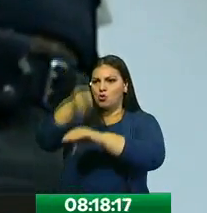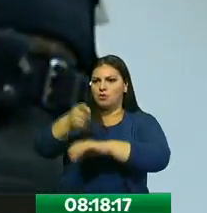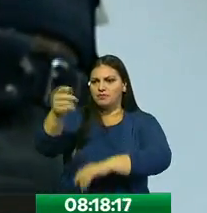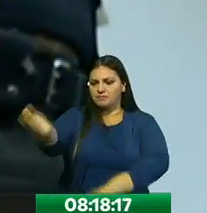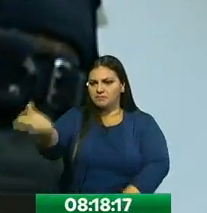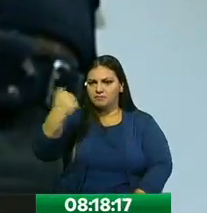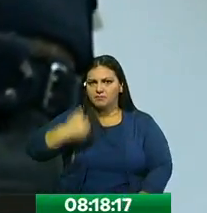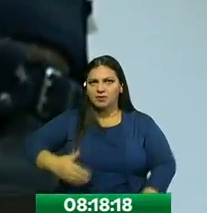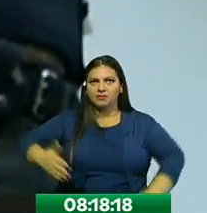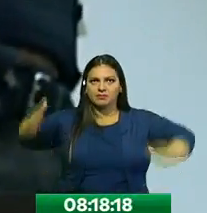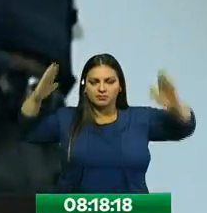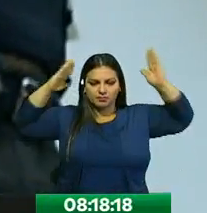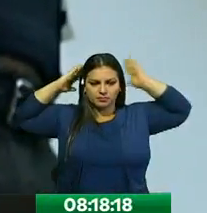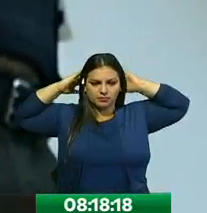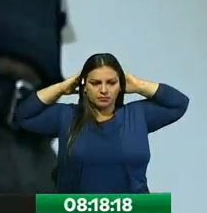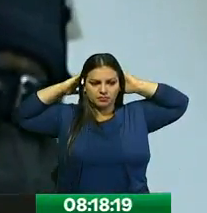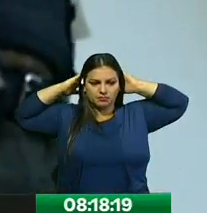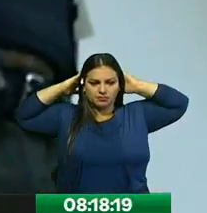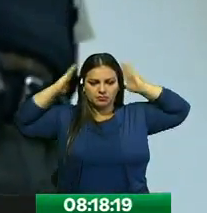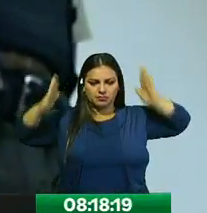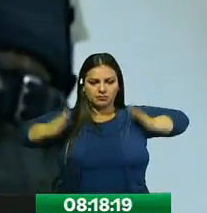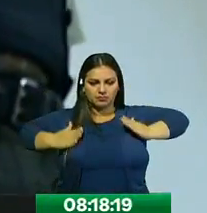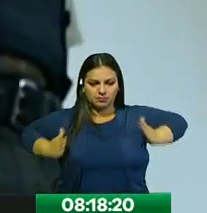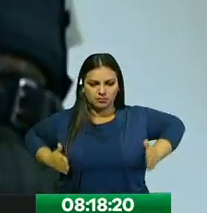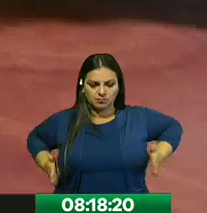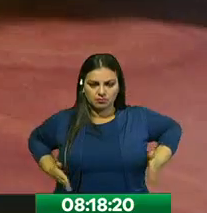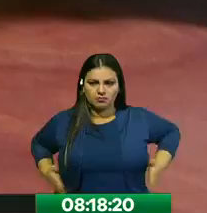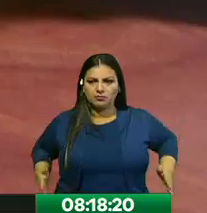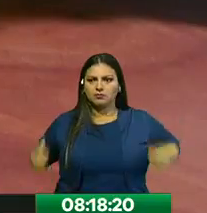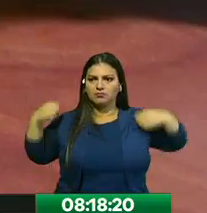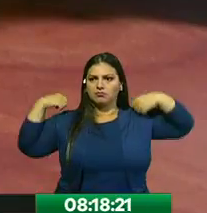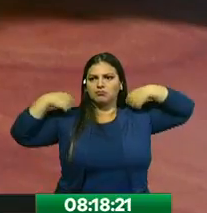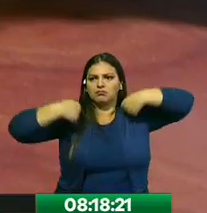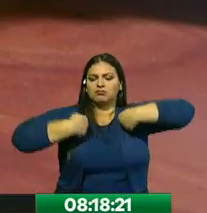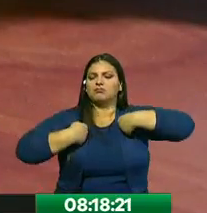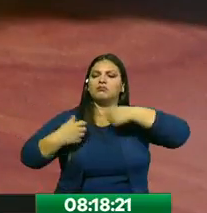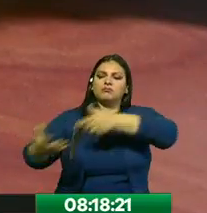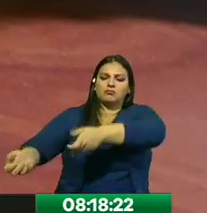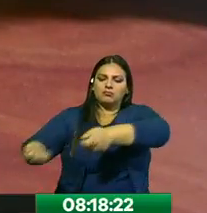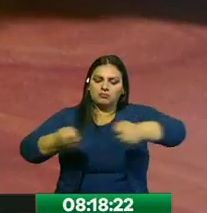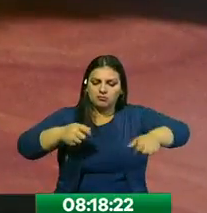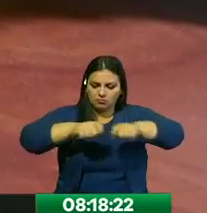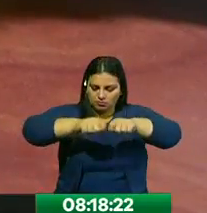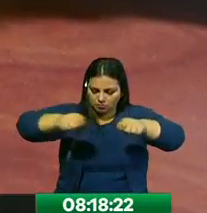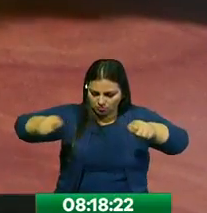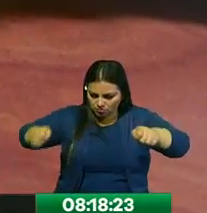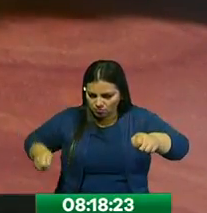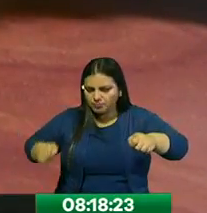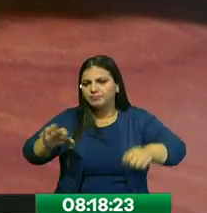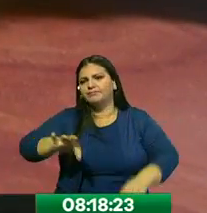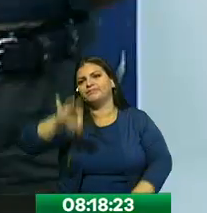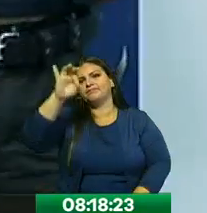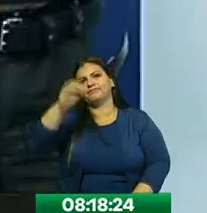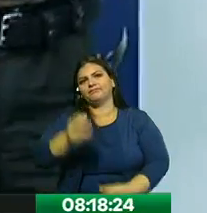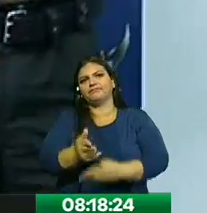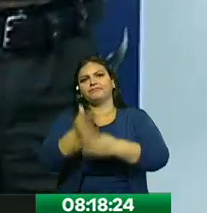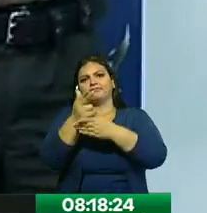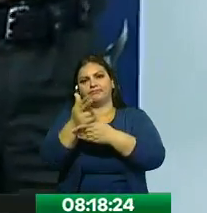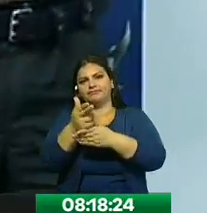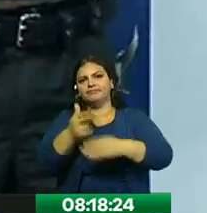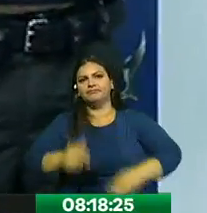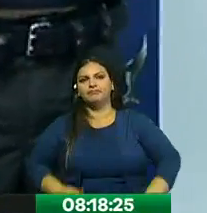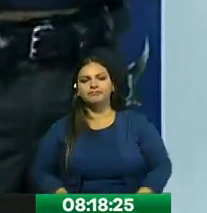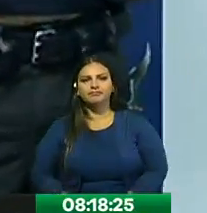Fue un operativo policial que se ejecutó en el sector de la Isla Trinitaria, al sur de Guayaquil. De ahí que un sujeto en